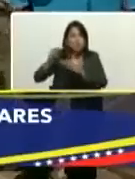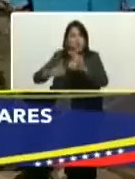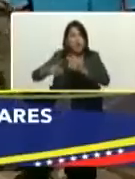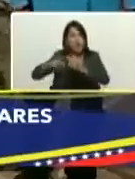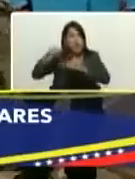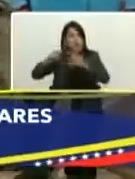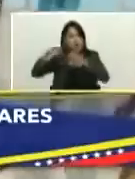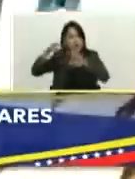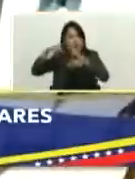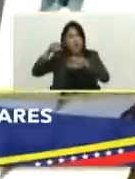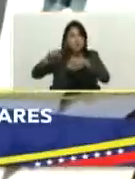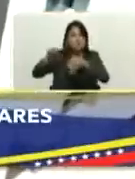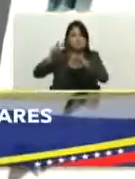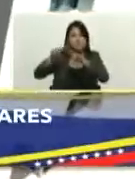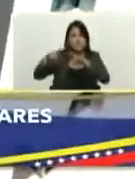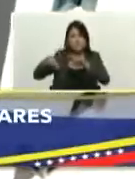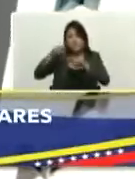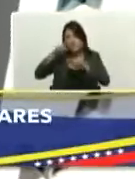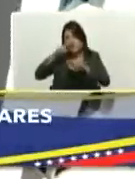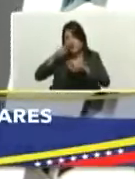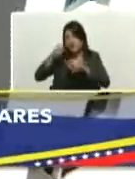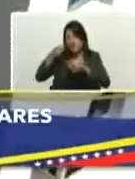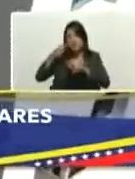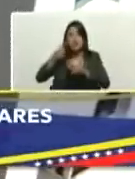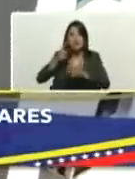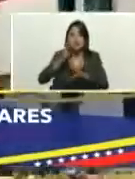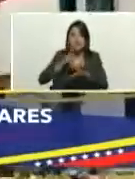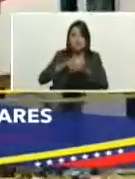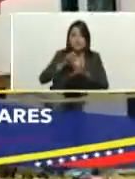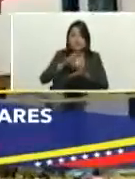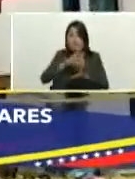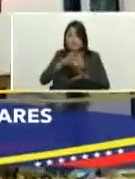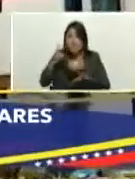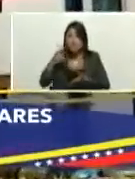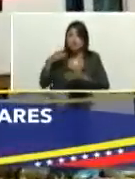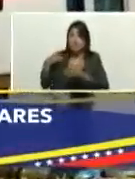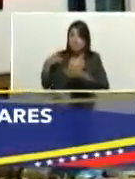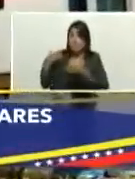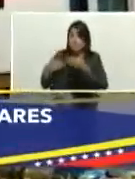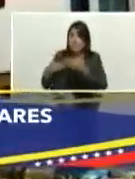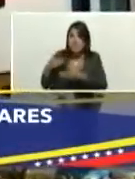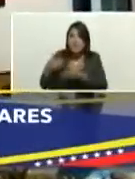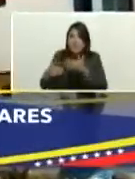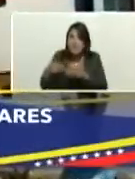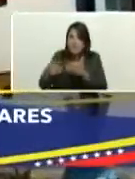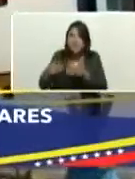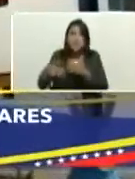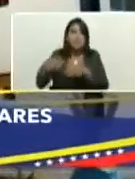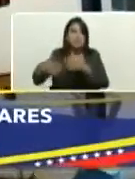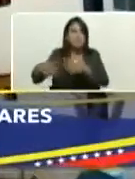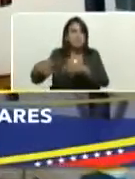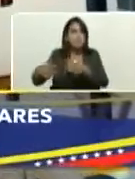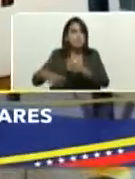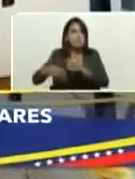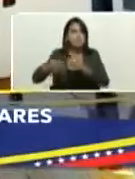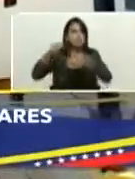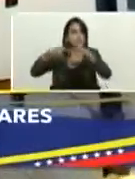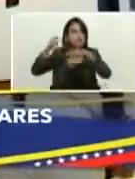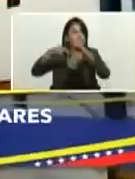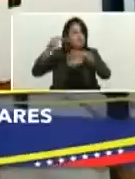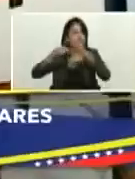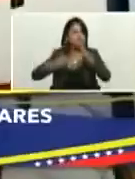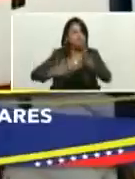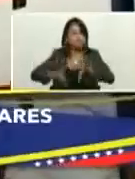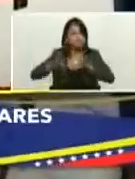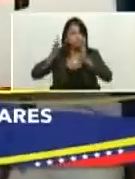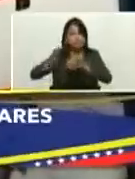últimos años, este año que pasó, 2022, pudimos avanzar, pero de manera sustancial, en construir más viviendas, de la mano